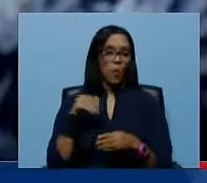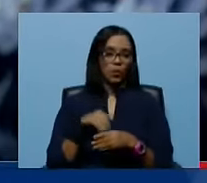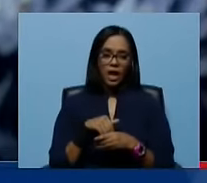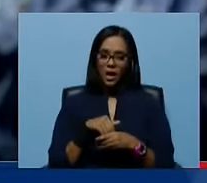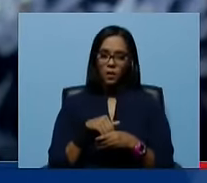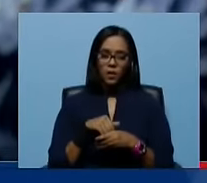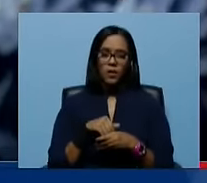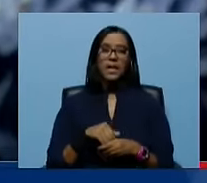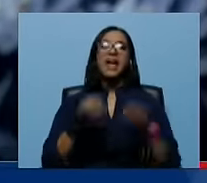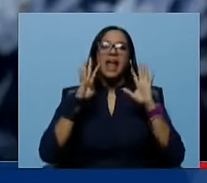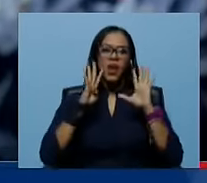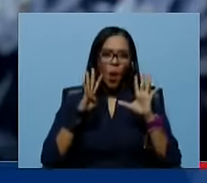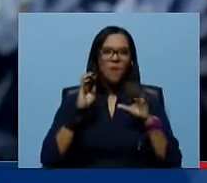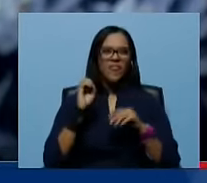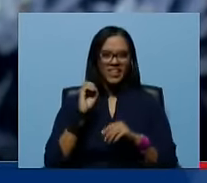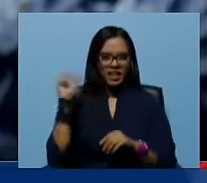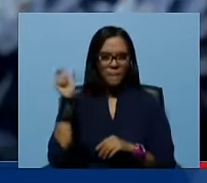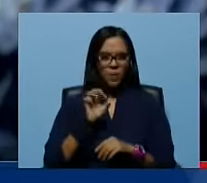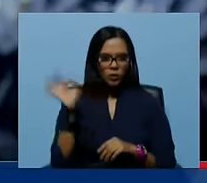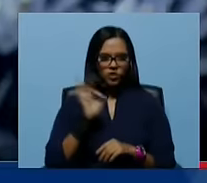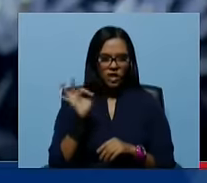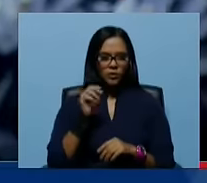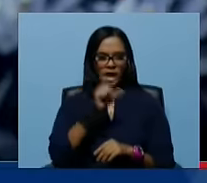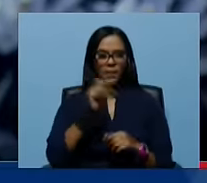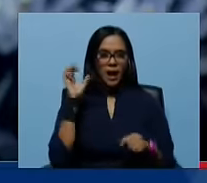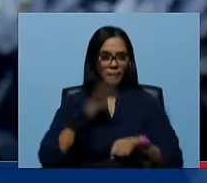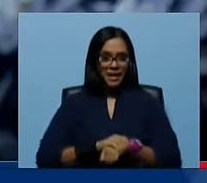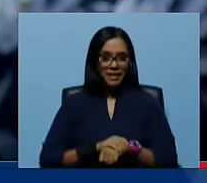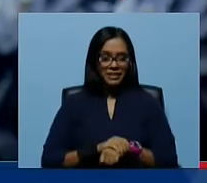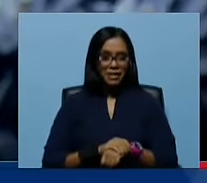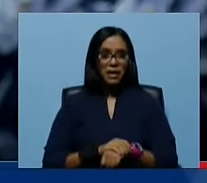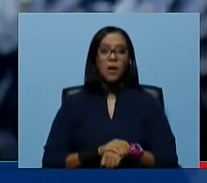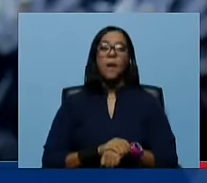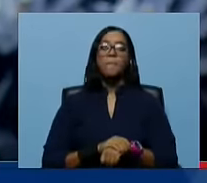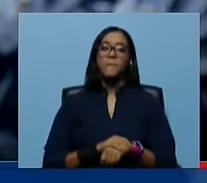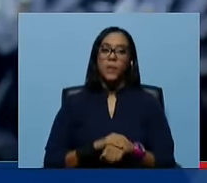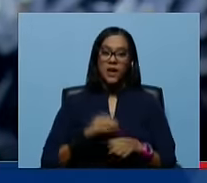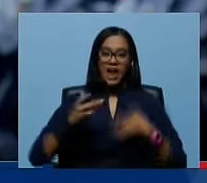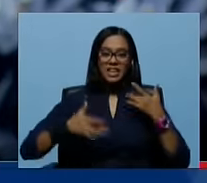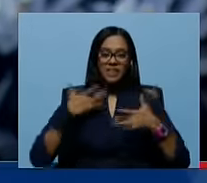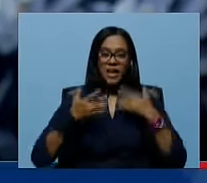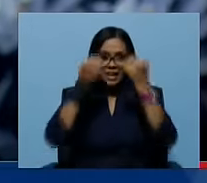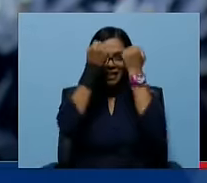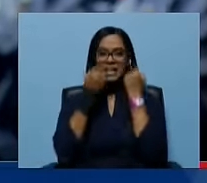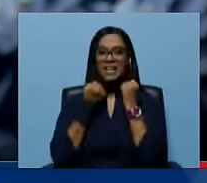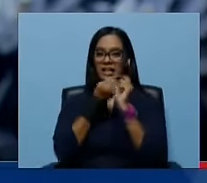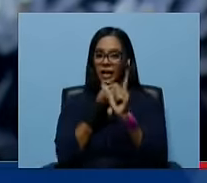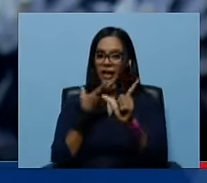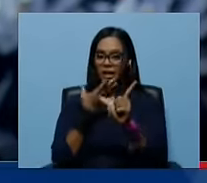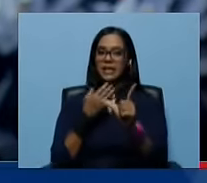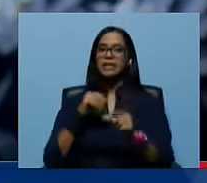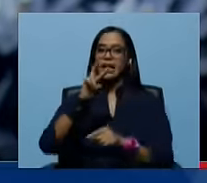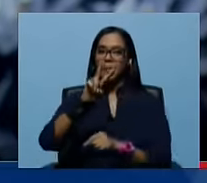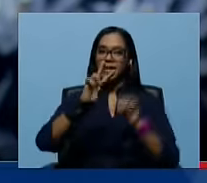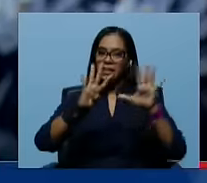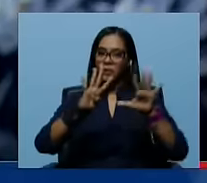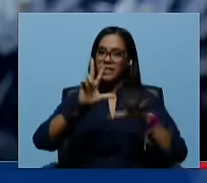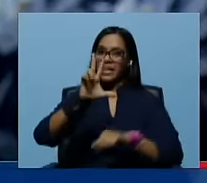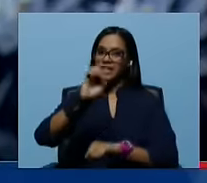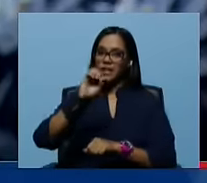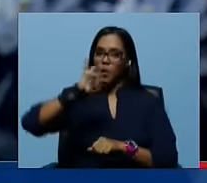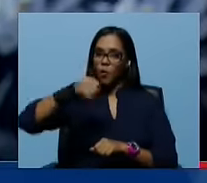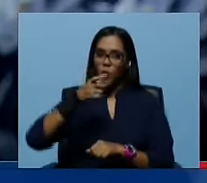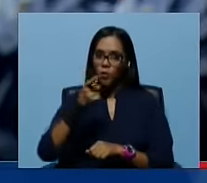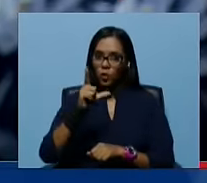el 90% de las personas detenidas por los hechos terroristas y criminales del 29 y 30 de julio,